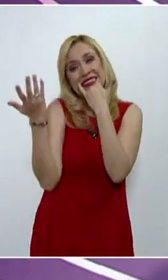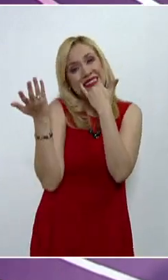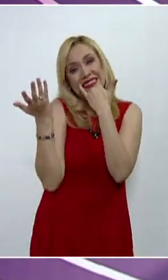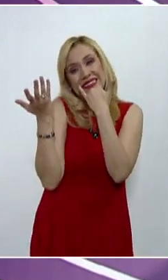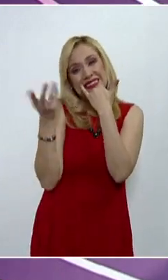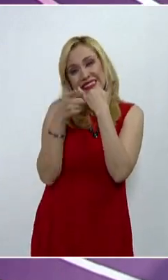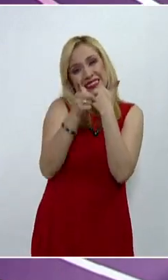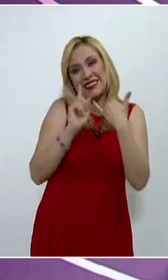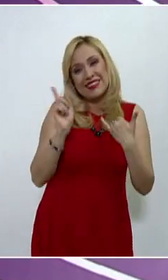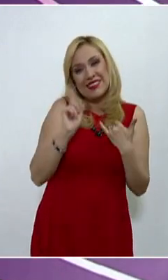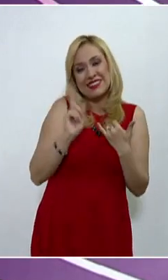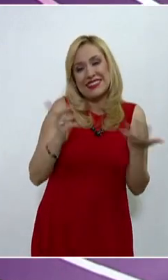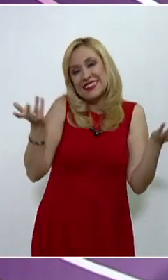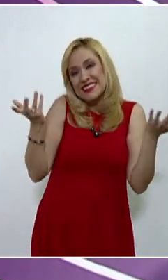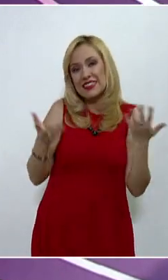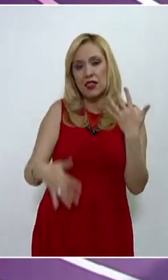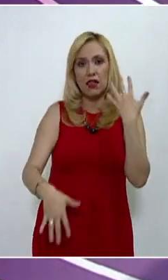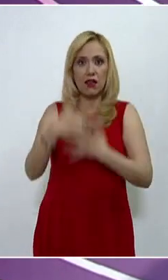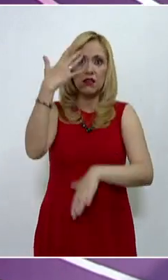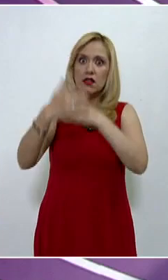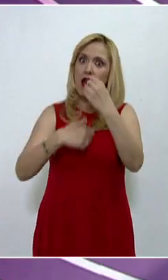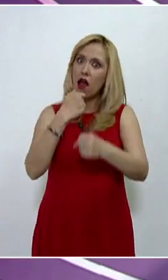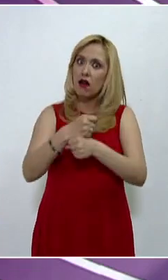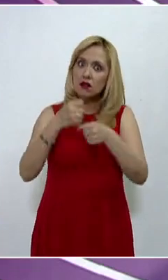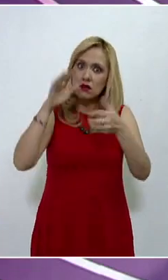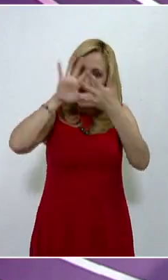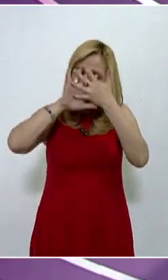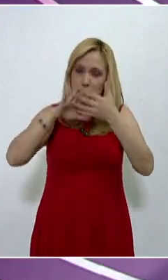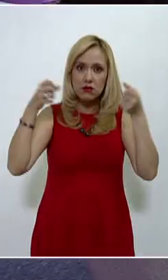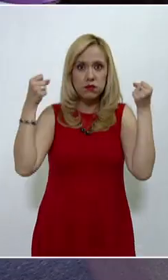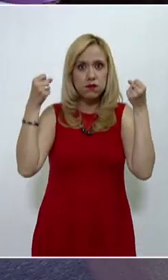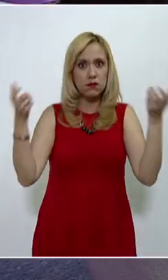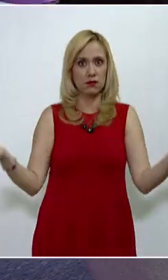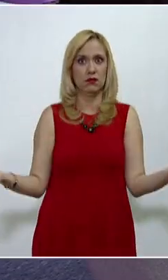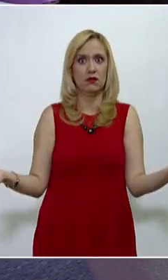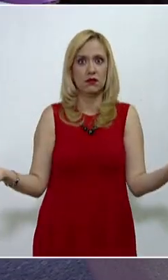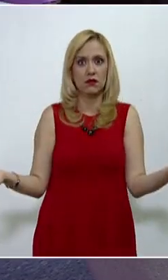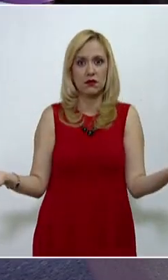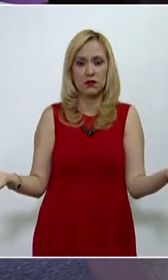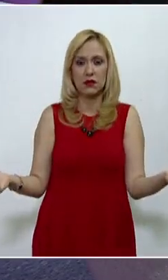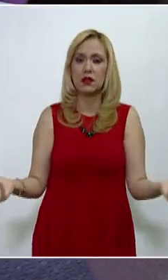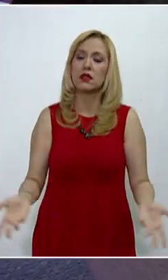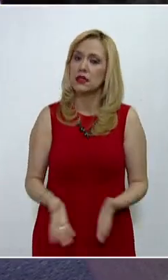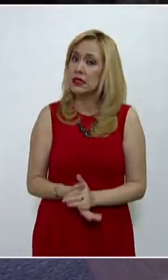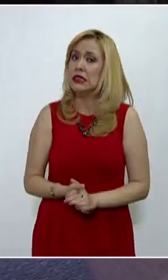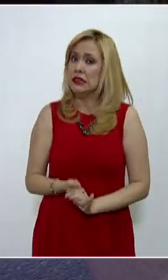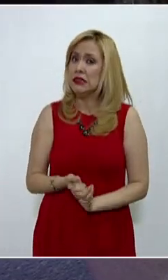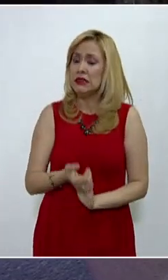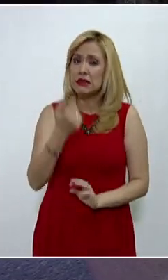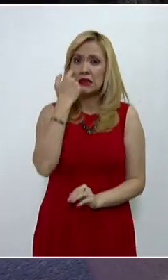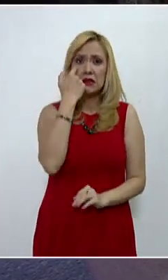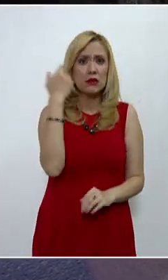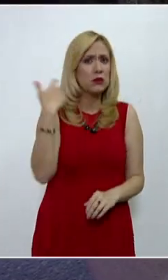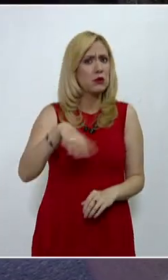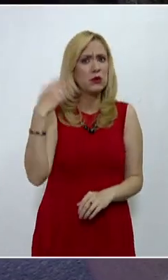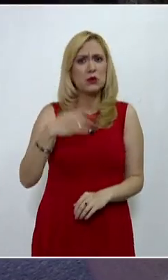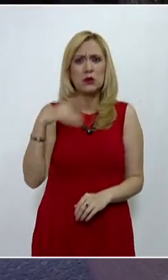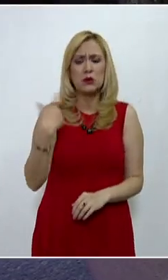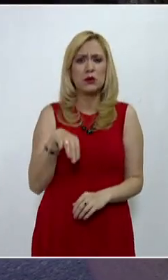siento, no eras tú. Después de 15 años de estar en prisión. ¿Con qué cara? O sea, por ejemplo, tenemos el caso más paradigmático del mundo,